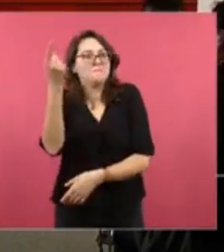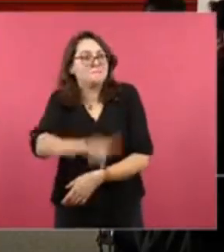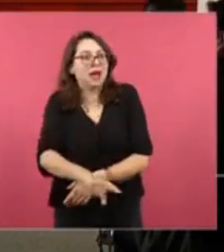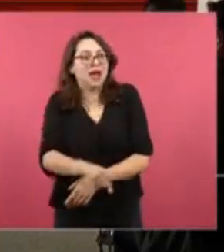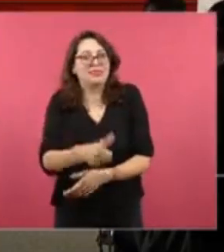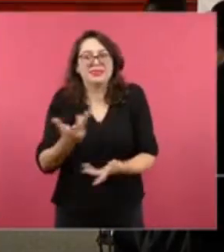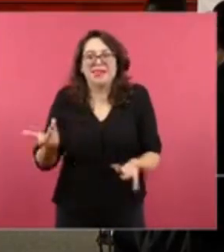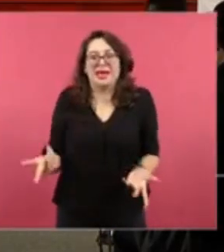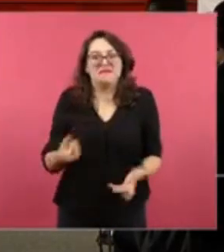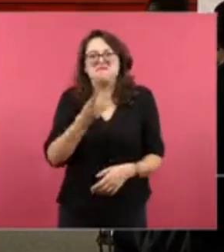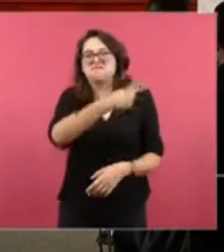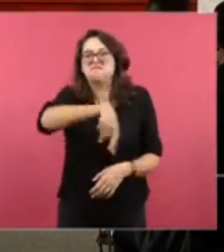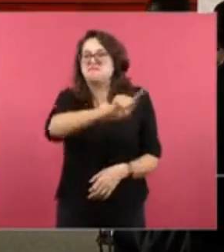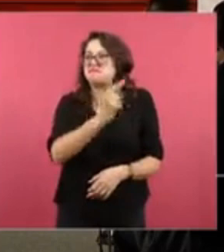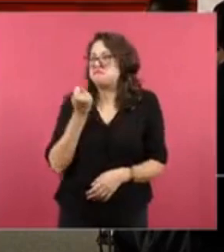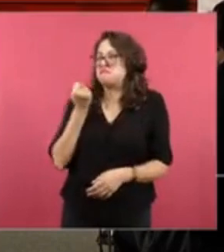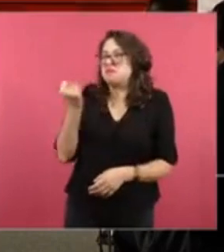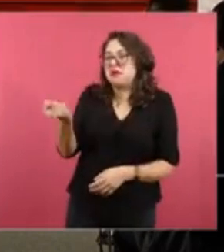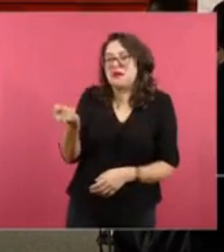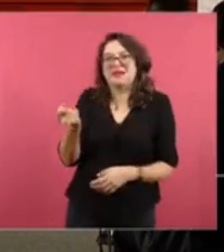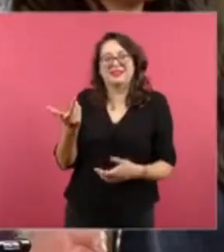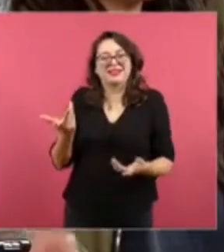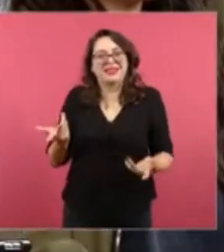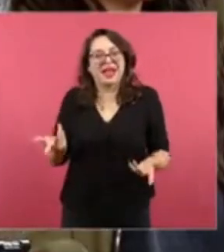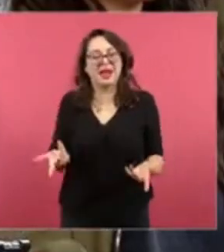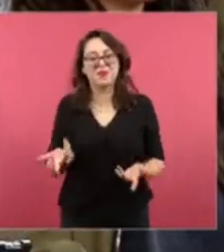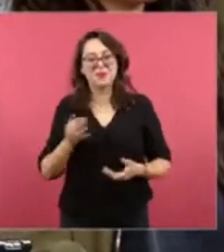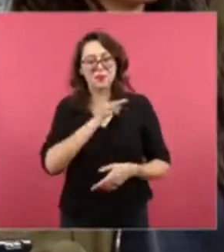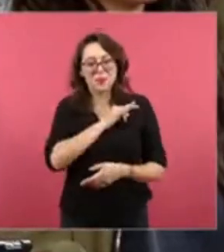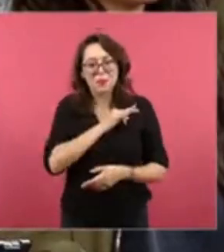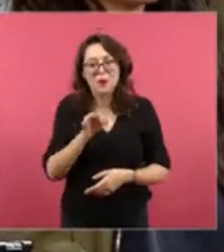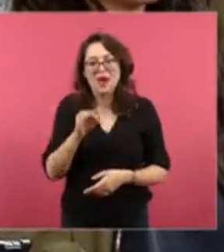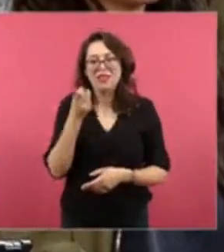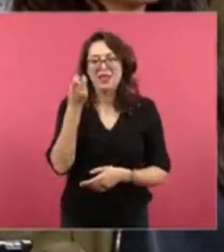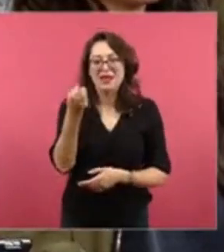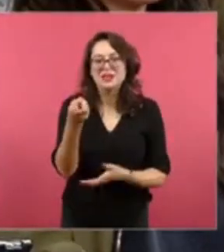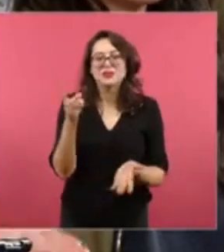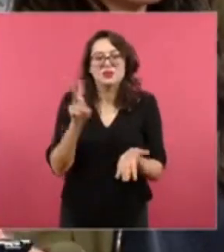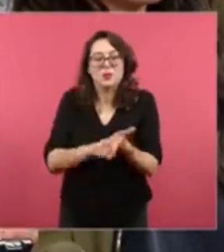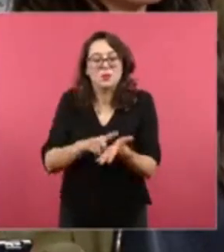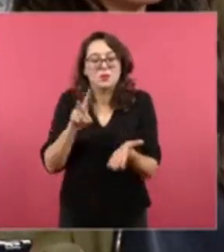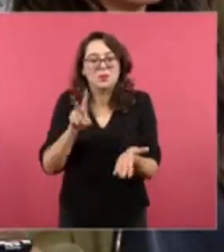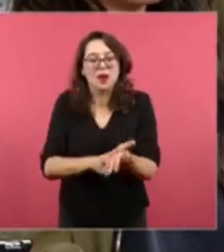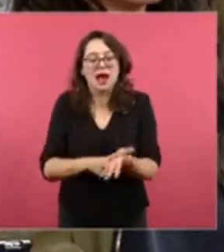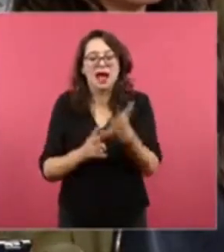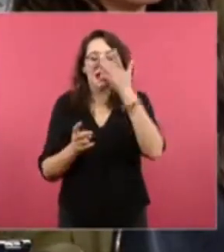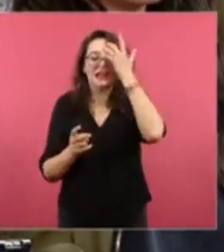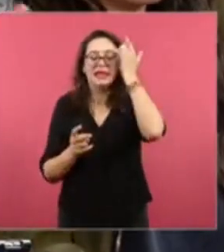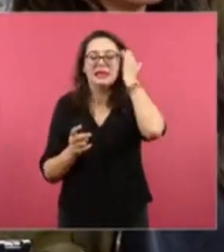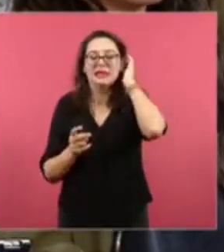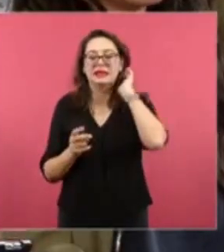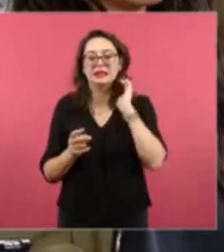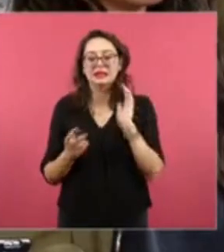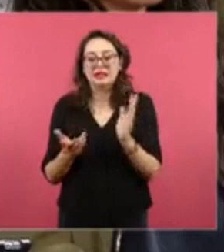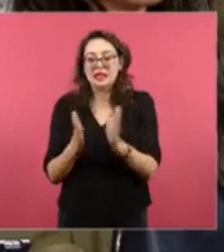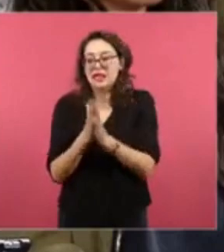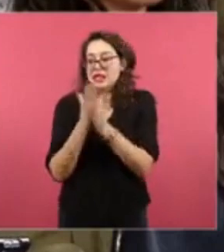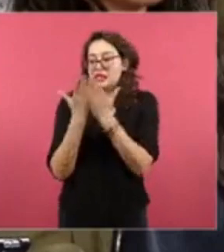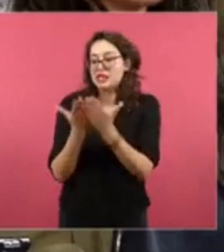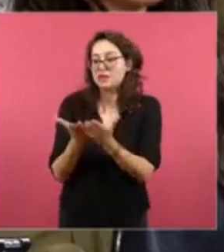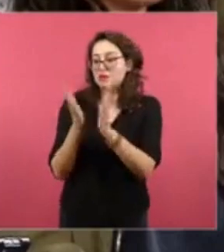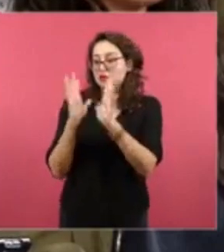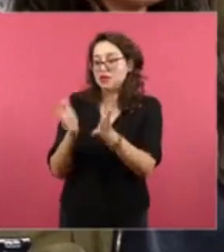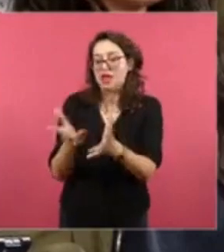de Educación. ¿Sería válido? ¿Qué va a pasar ahí? Volverle a preguntar, los textos finalmente ya están en su